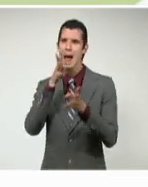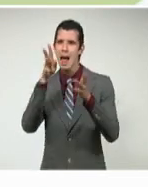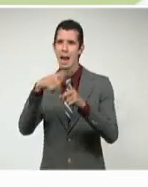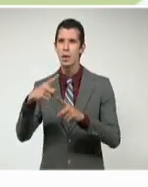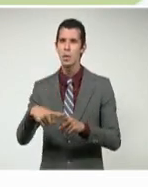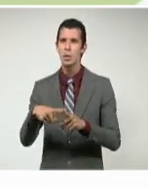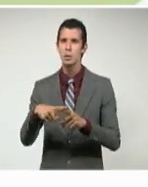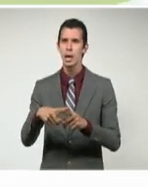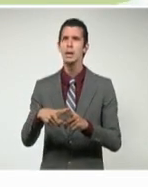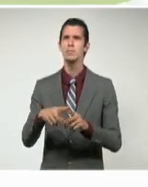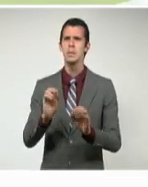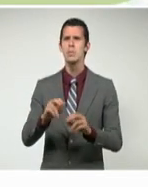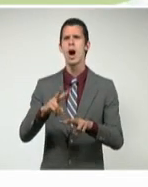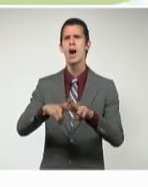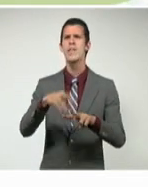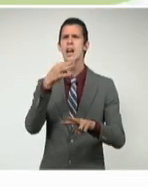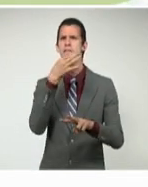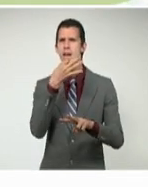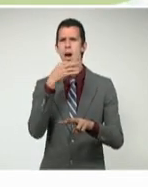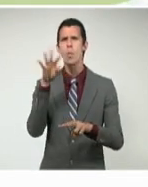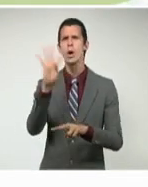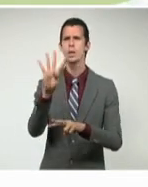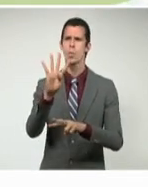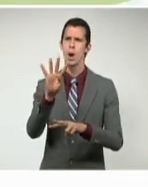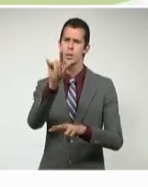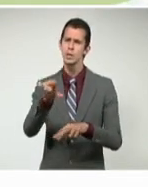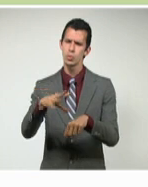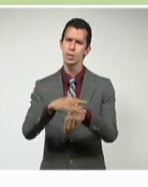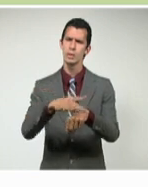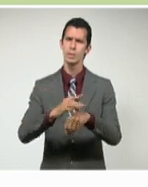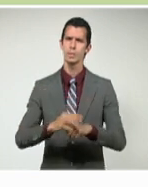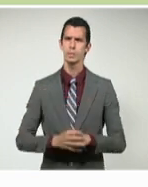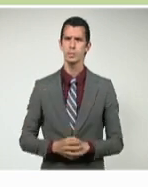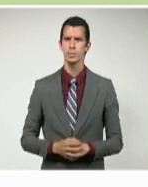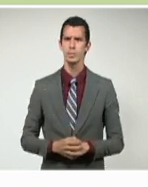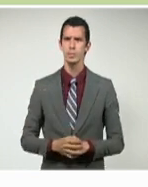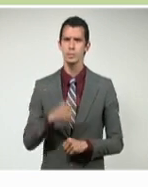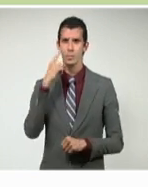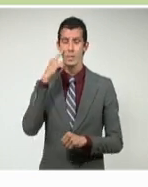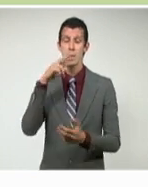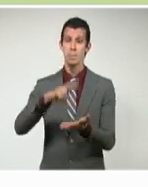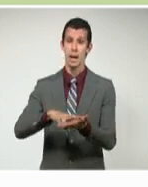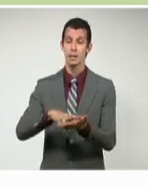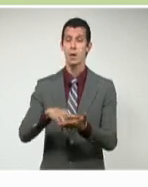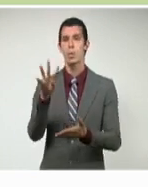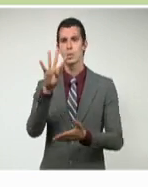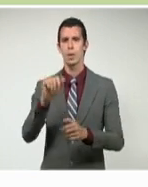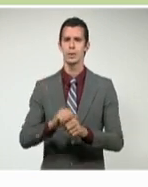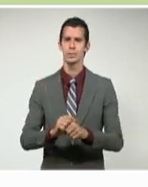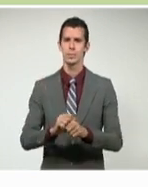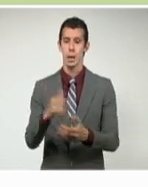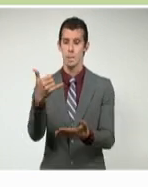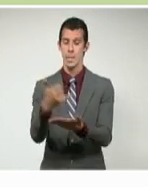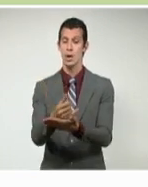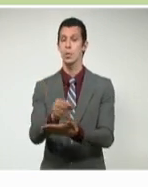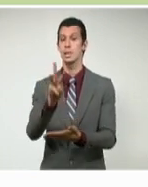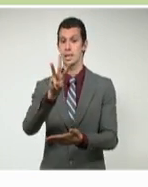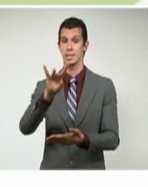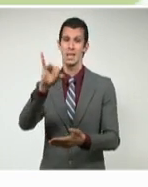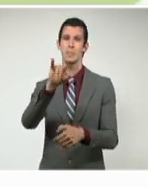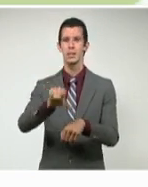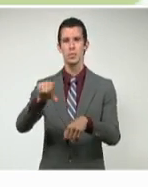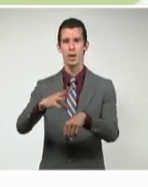día siguiente, lunes, 40 casos, Habana Vieja. Miren, martes, 44, miércoles, 36, esa es La